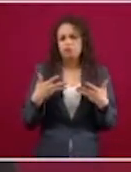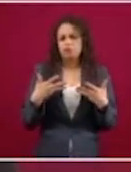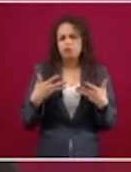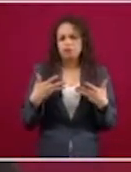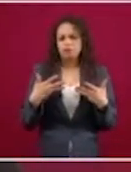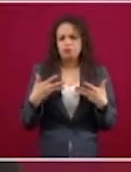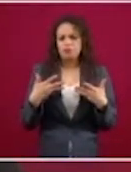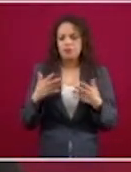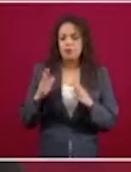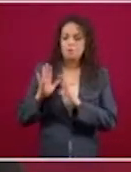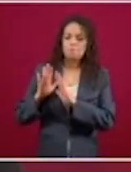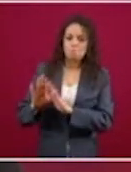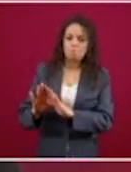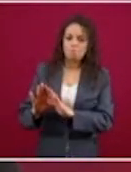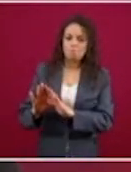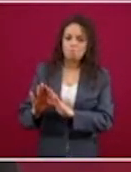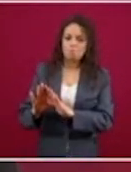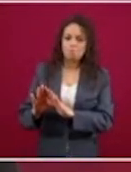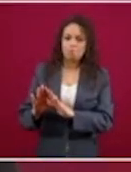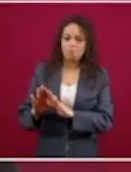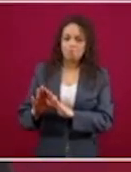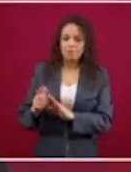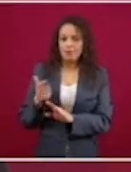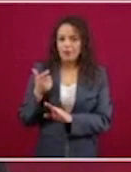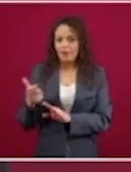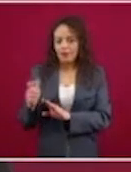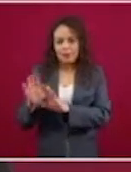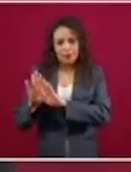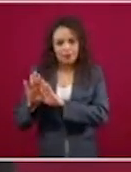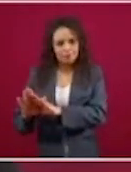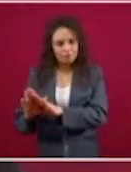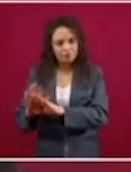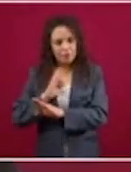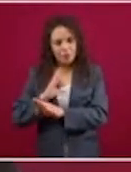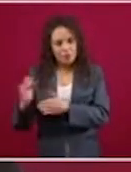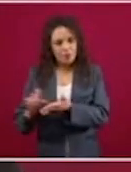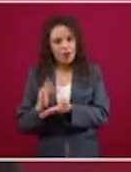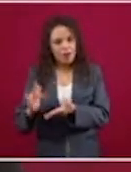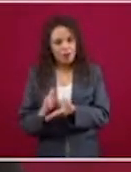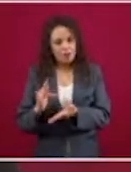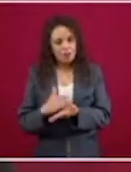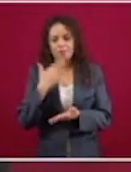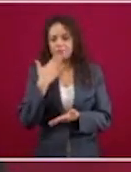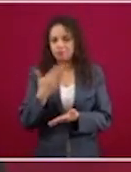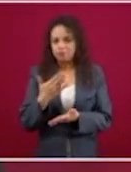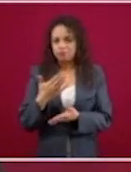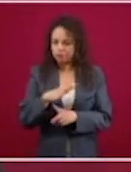un excedente que nos va a ayudar mucho